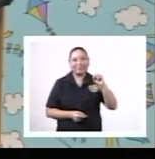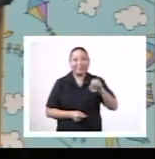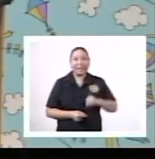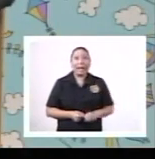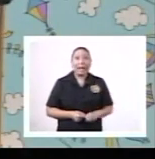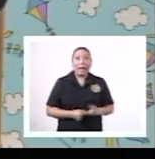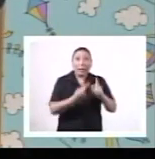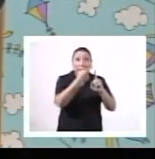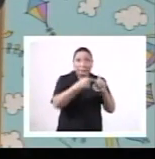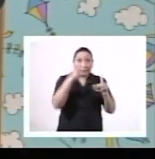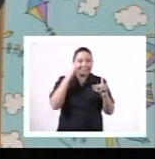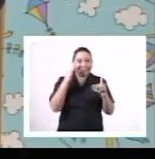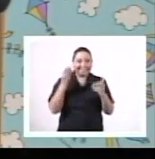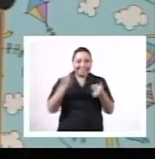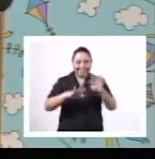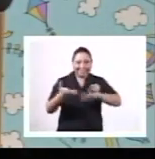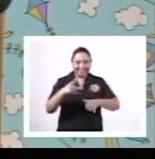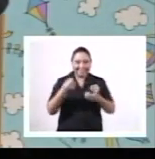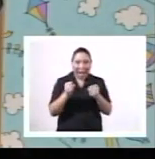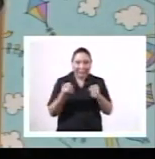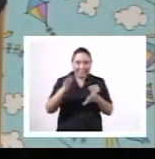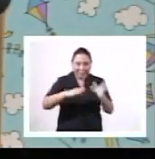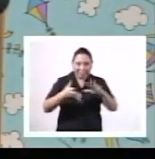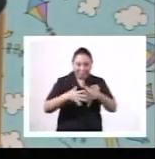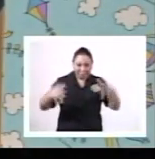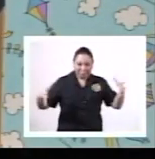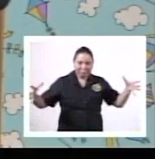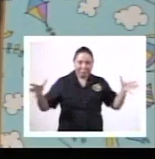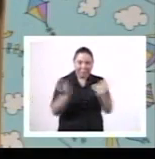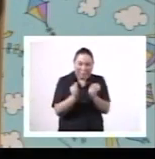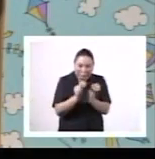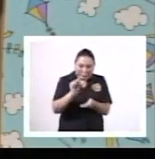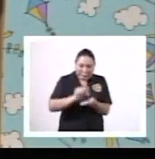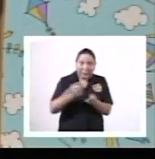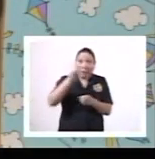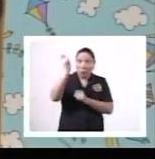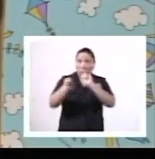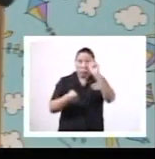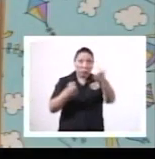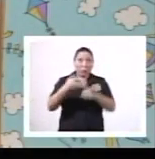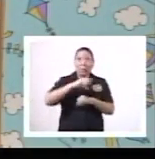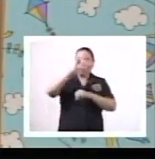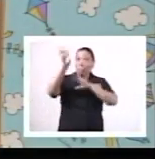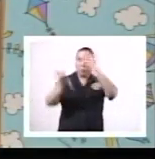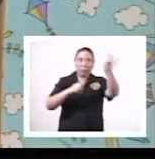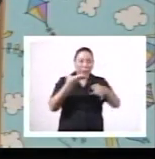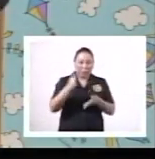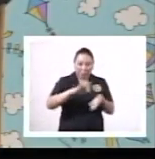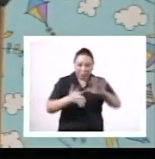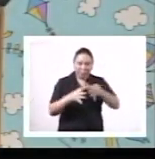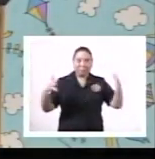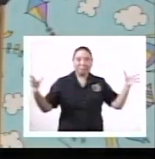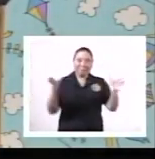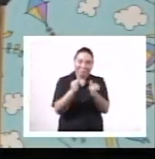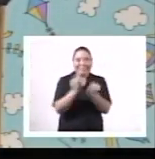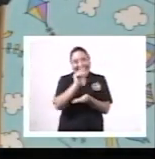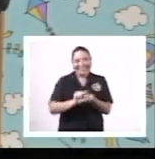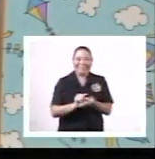y... Tengo un tío cajonero que hace cajas y calajas y cajitas y cajones. Y al tirar de los cordones salen cajas y calajas y cajitas y